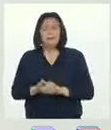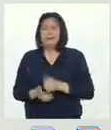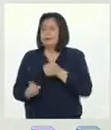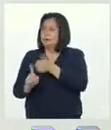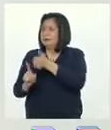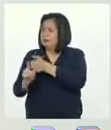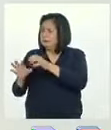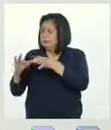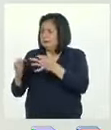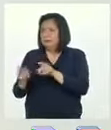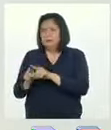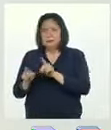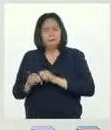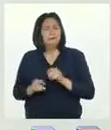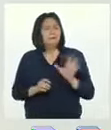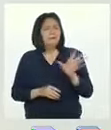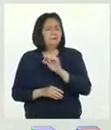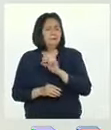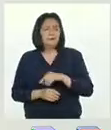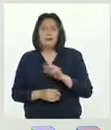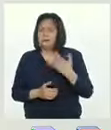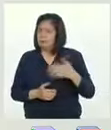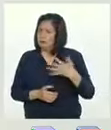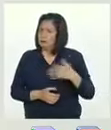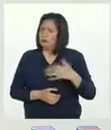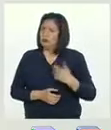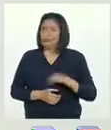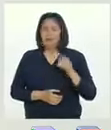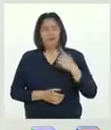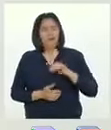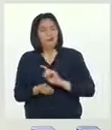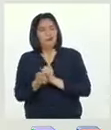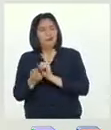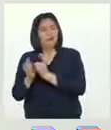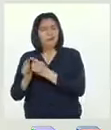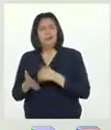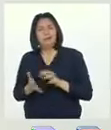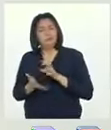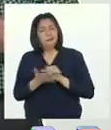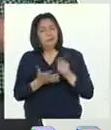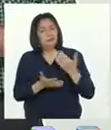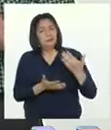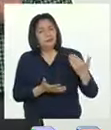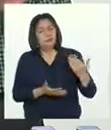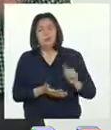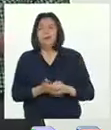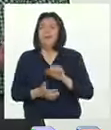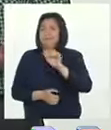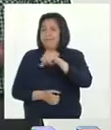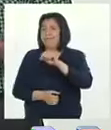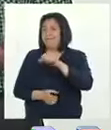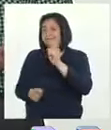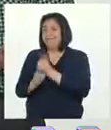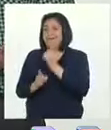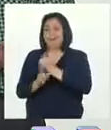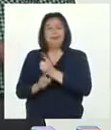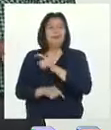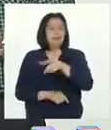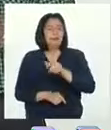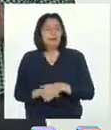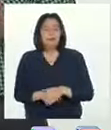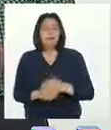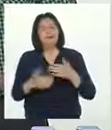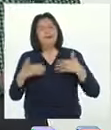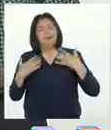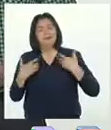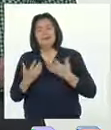propias familias también, ya que todas y todos hemos pasado por muchos cambios en los últimos meses. Exactamente, Patricia.